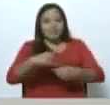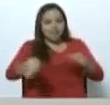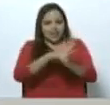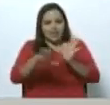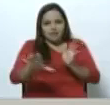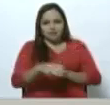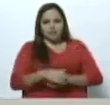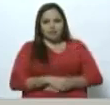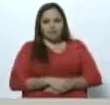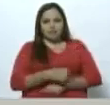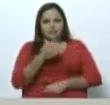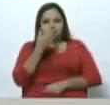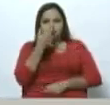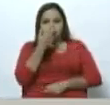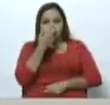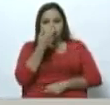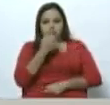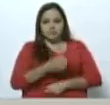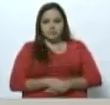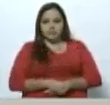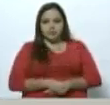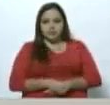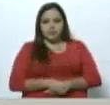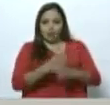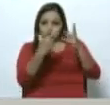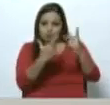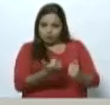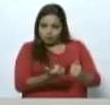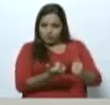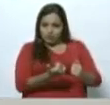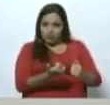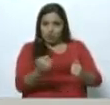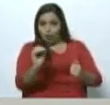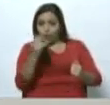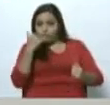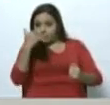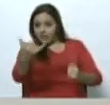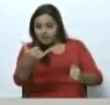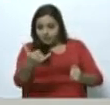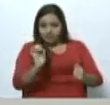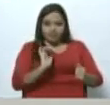votar. Que los resultados no se den por una llamada telefónica.